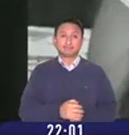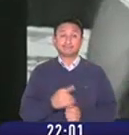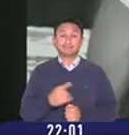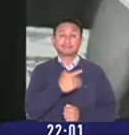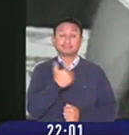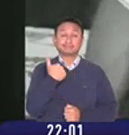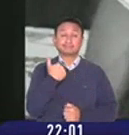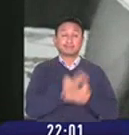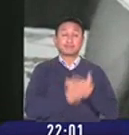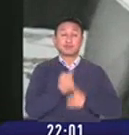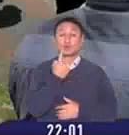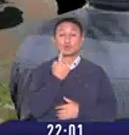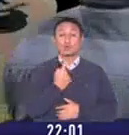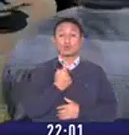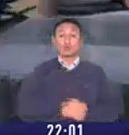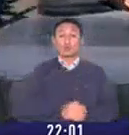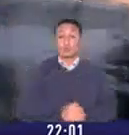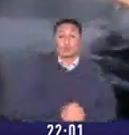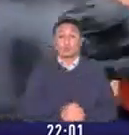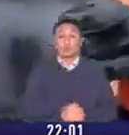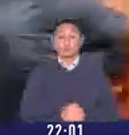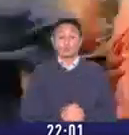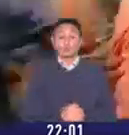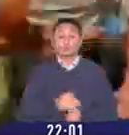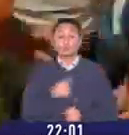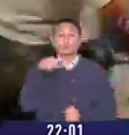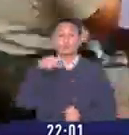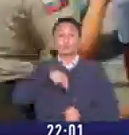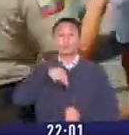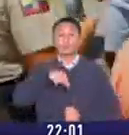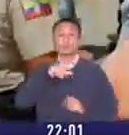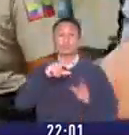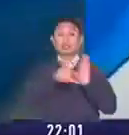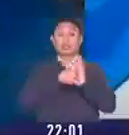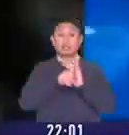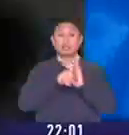menor en la orfandad. El delito de femicidio se sanciona con pena privativa de libertad.